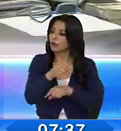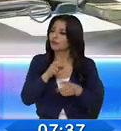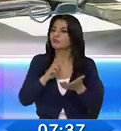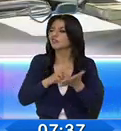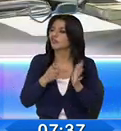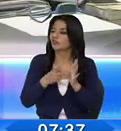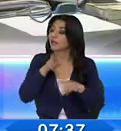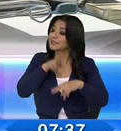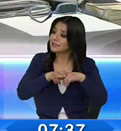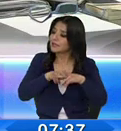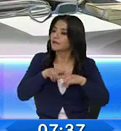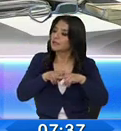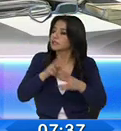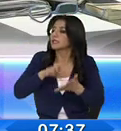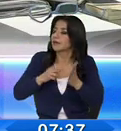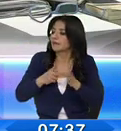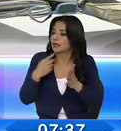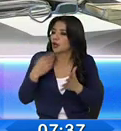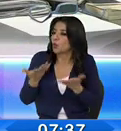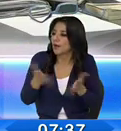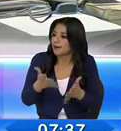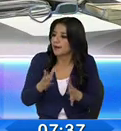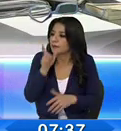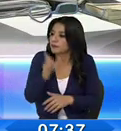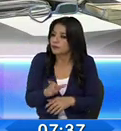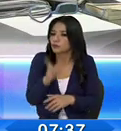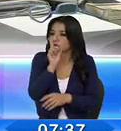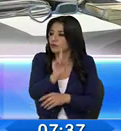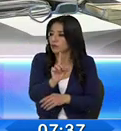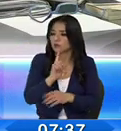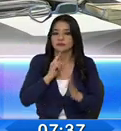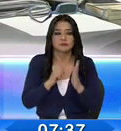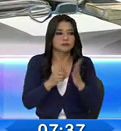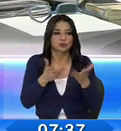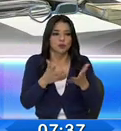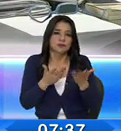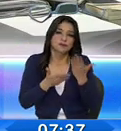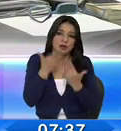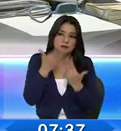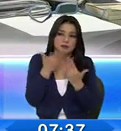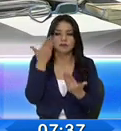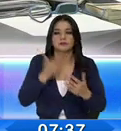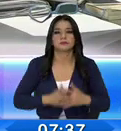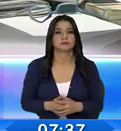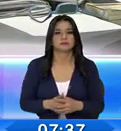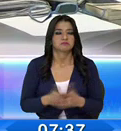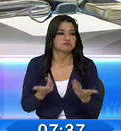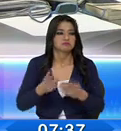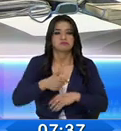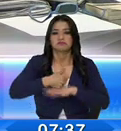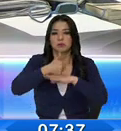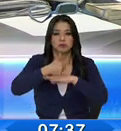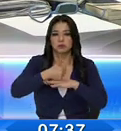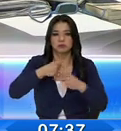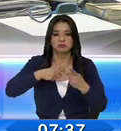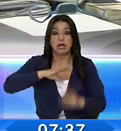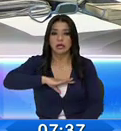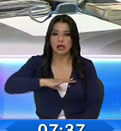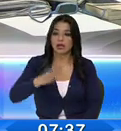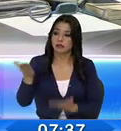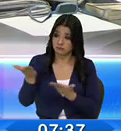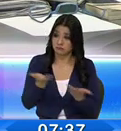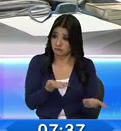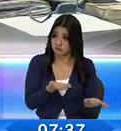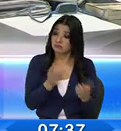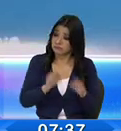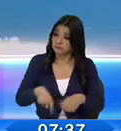si hay una fe y si no existe por ejemplo una facilidad de parte de cualquier alcalde en que exista ese